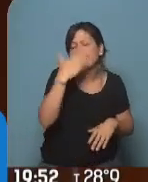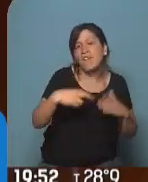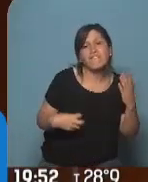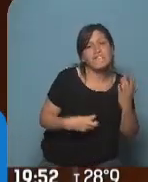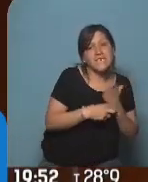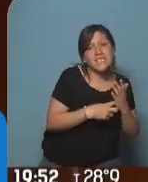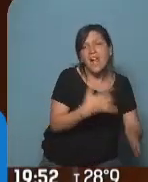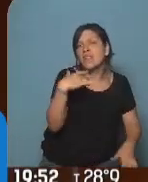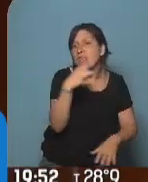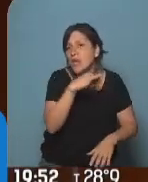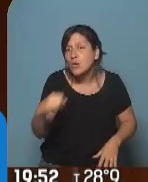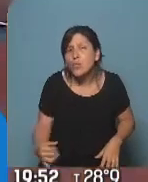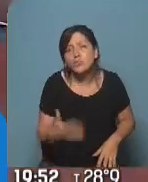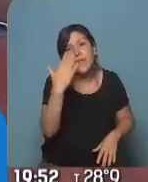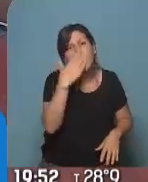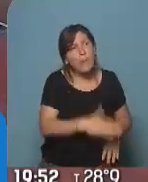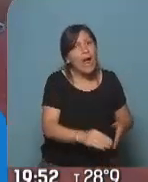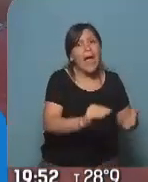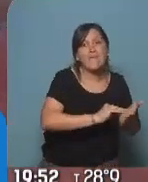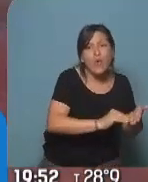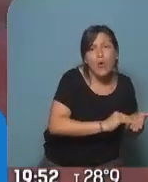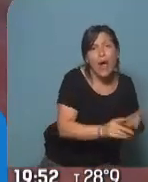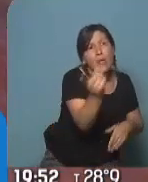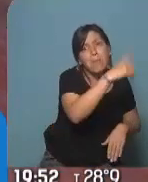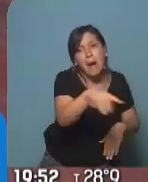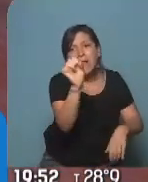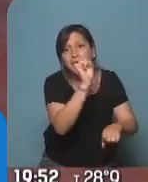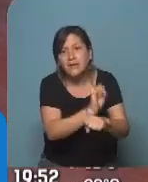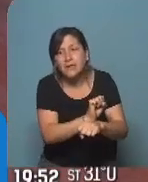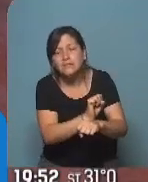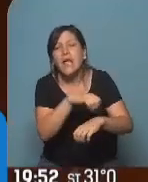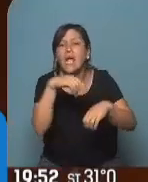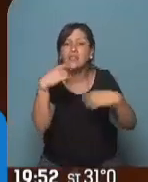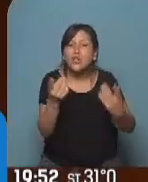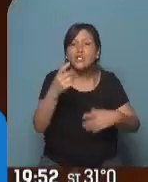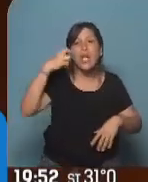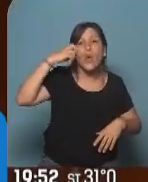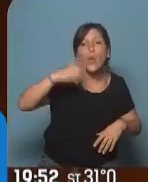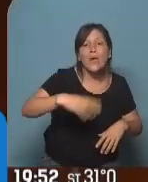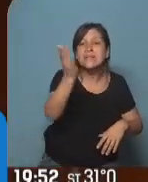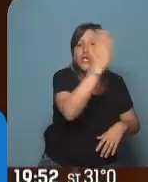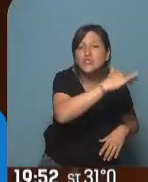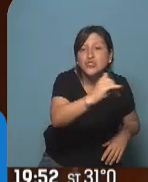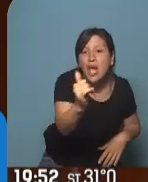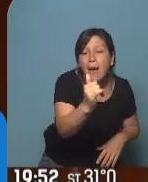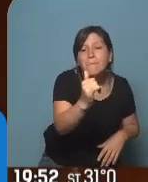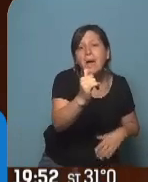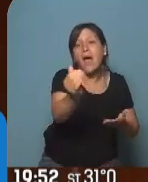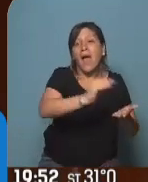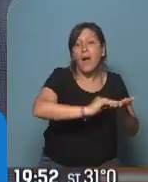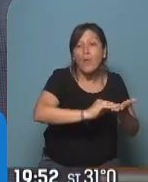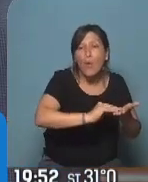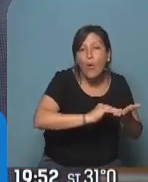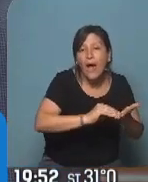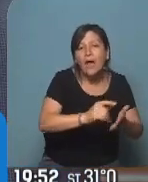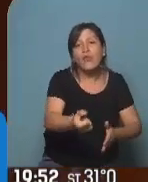yo ya estaba detenido y lo que hace ahora ramo país es citar a indagatoria stornelli para intentar pedir la nulidad de la causa los cuadernos si se cae